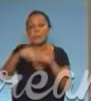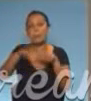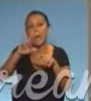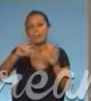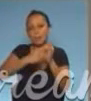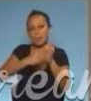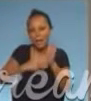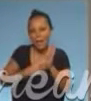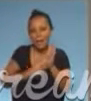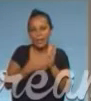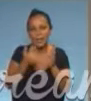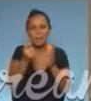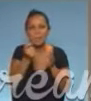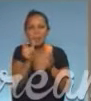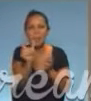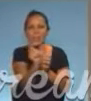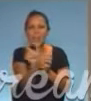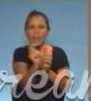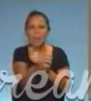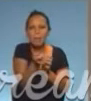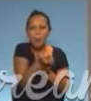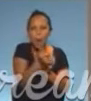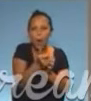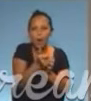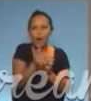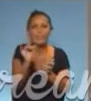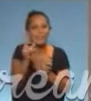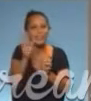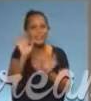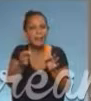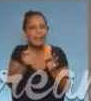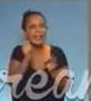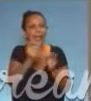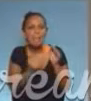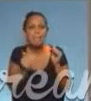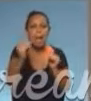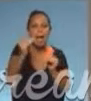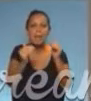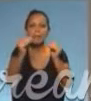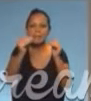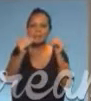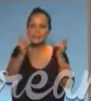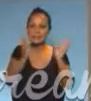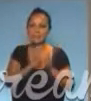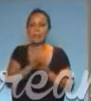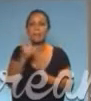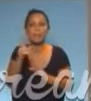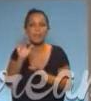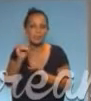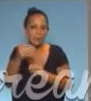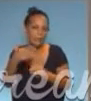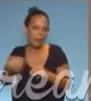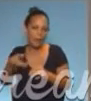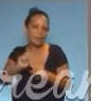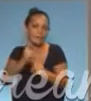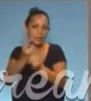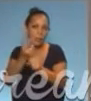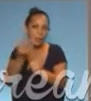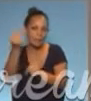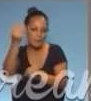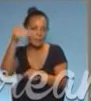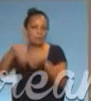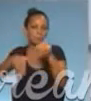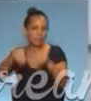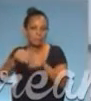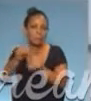no diferencian de 1 o 2 puntos, es difícil saber quiénes se van a colar en esa segunda vuelta, pero sí claramente va a haber una segunda vuelta el 6 de